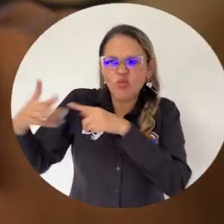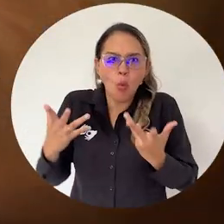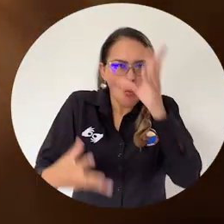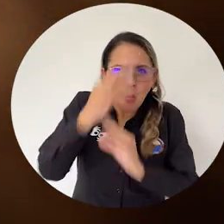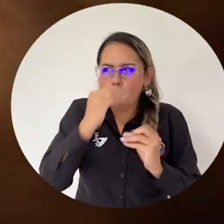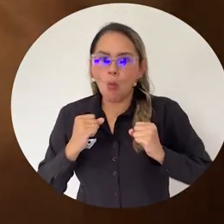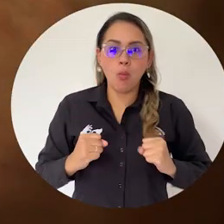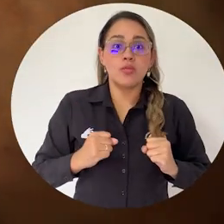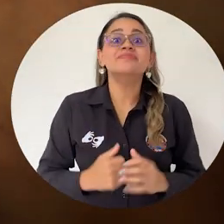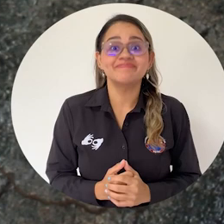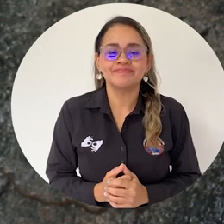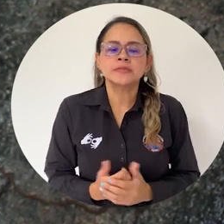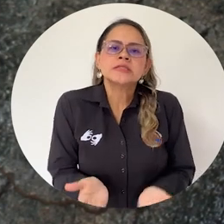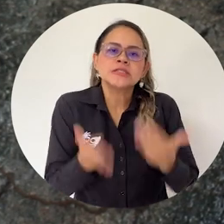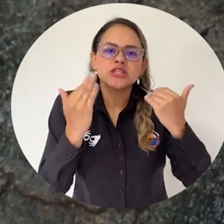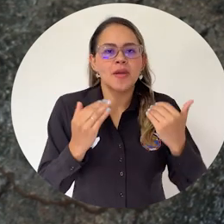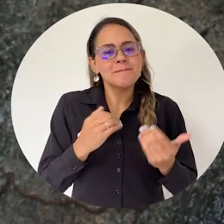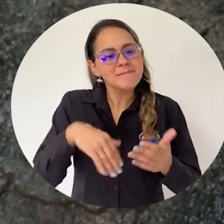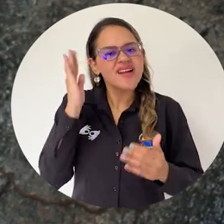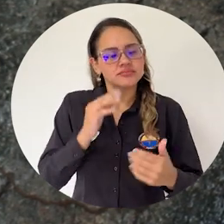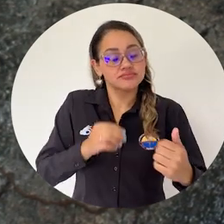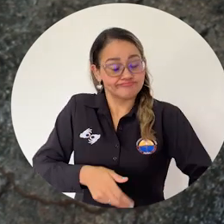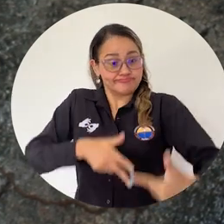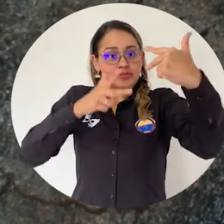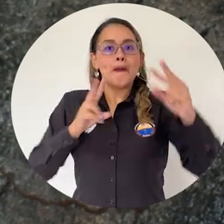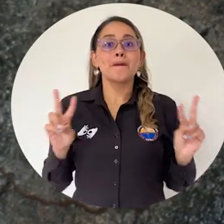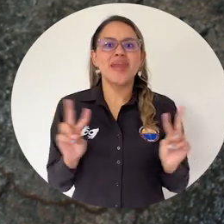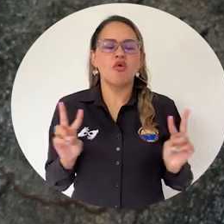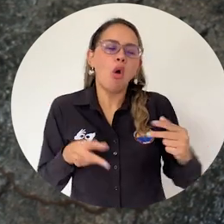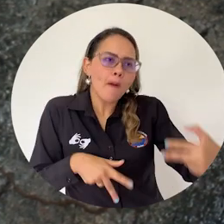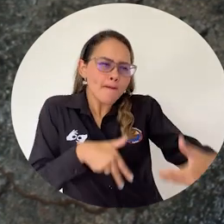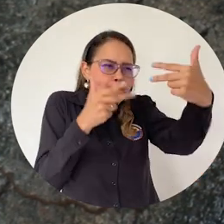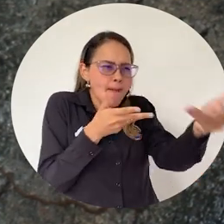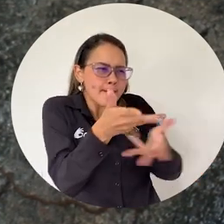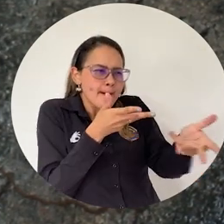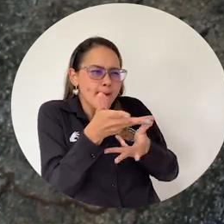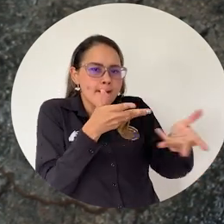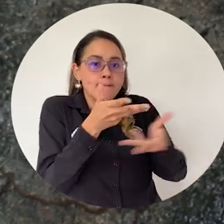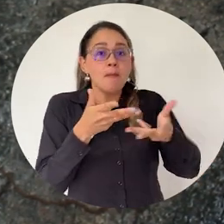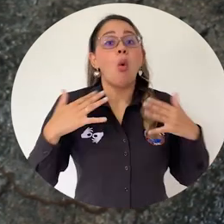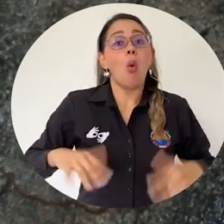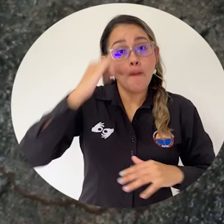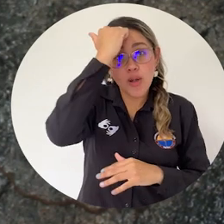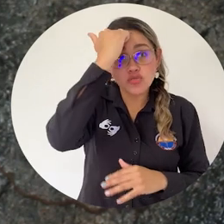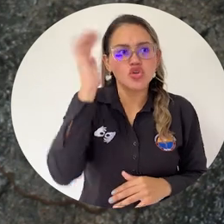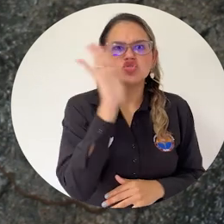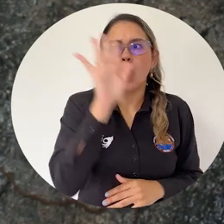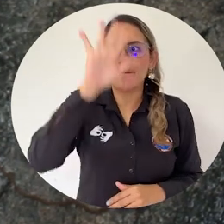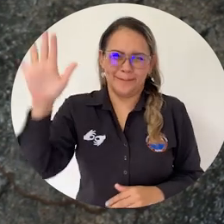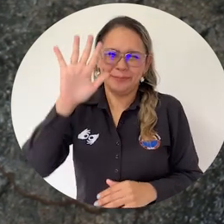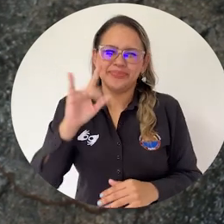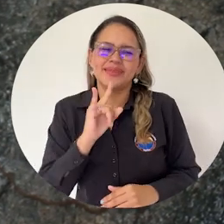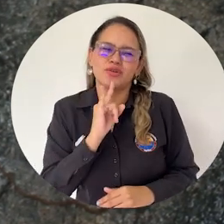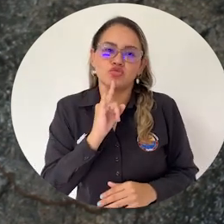metodología ha sido bastante interesante, sobre todo porque cuenta con sesiones en vivo, y esas sesiones en vivo, pues de manera virtual con docentes de universidades de